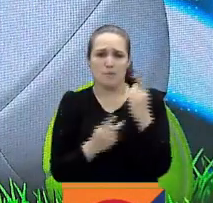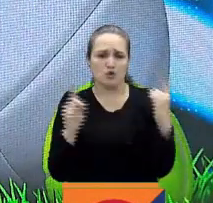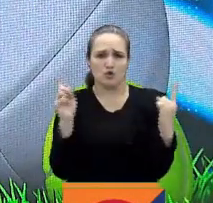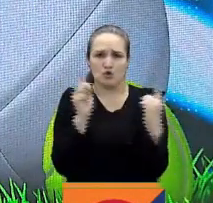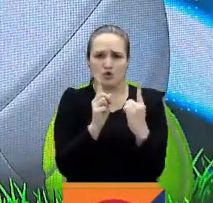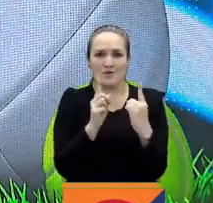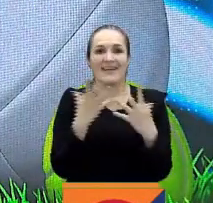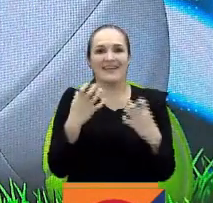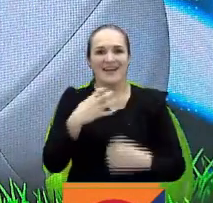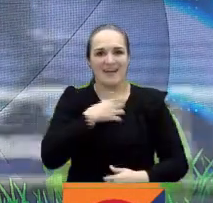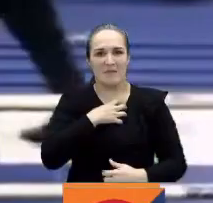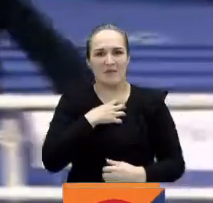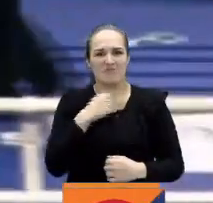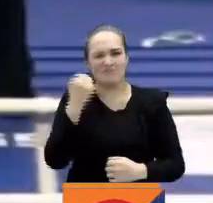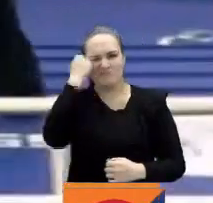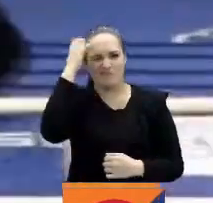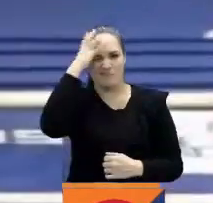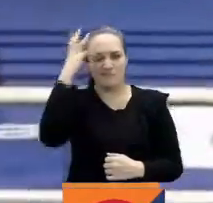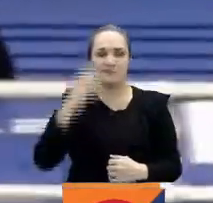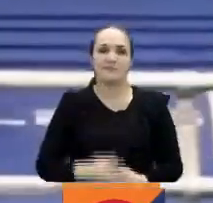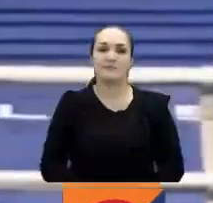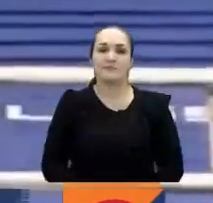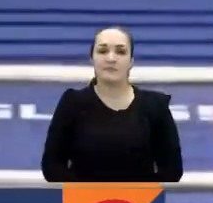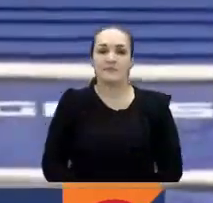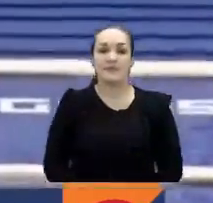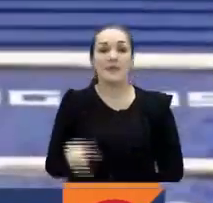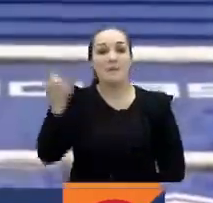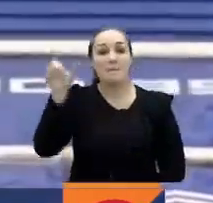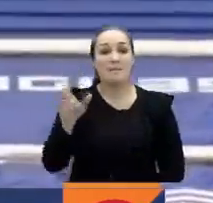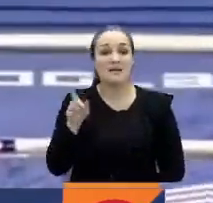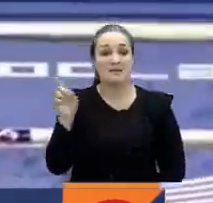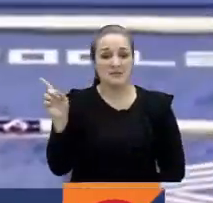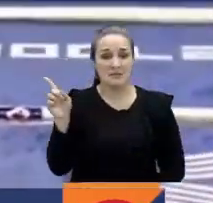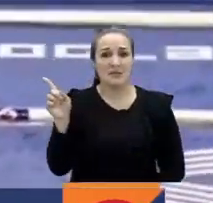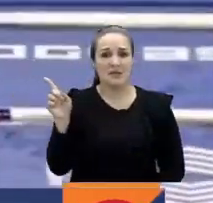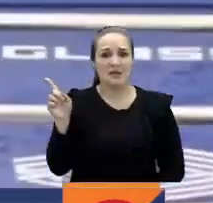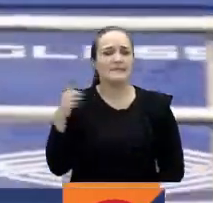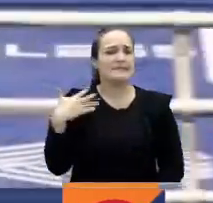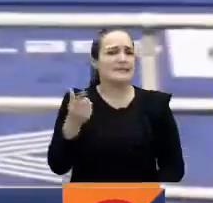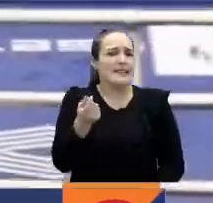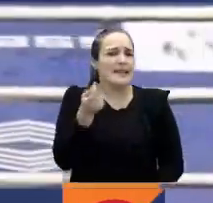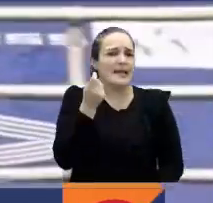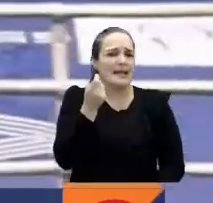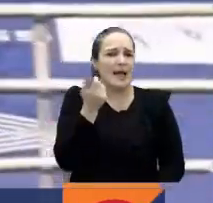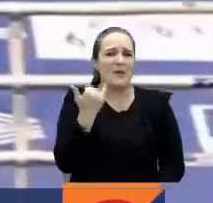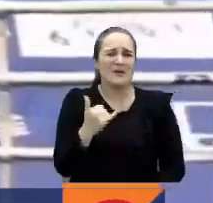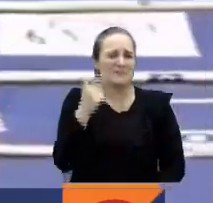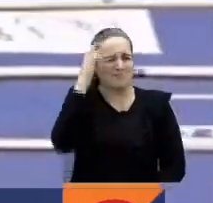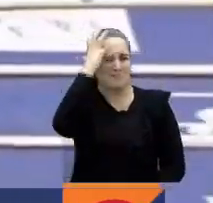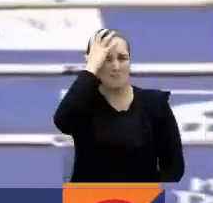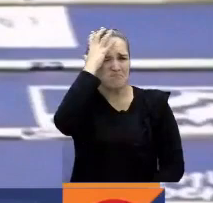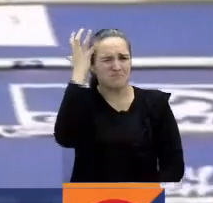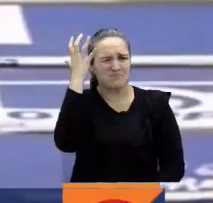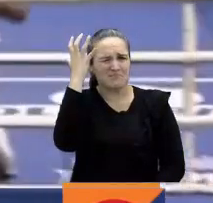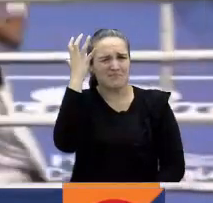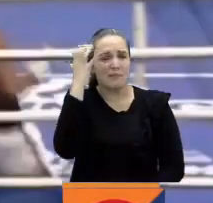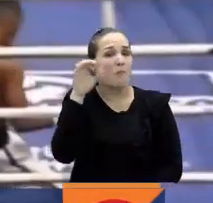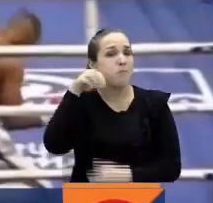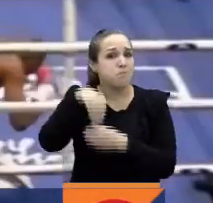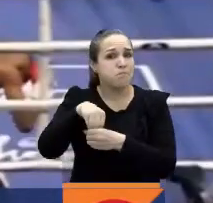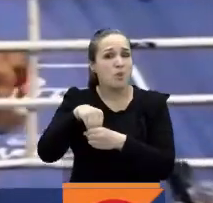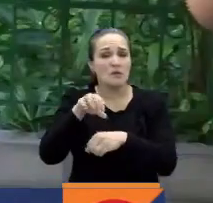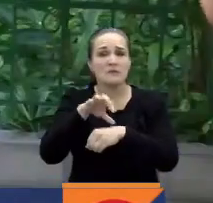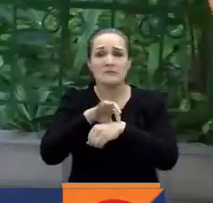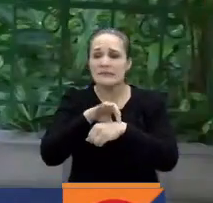para ustedes. El estado de salud de Luis Quiñones sigue siendo delicado. Desde este momento el drama de su